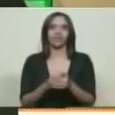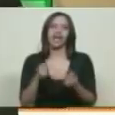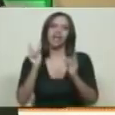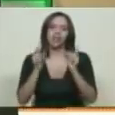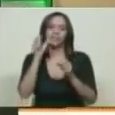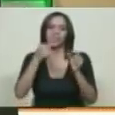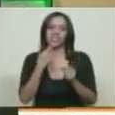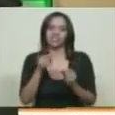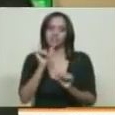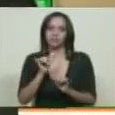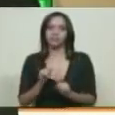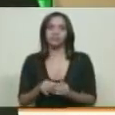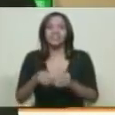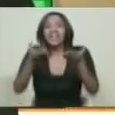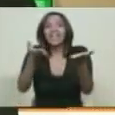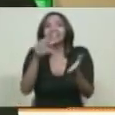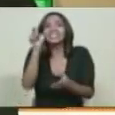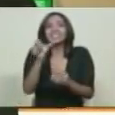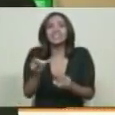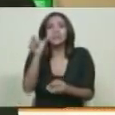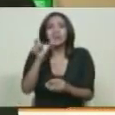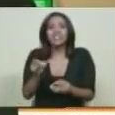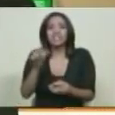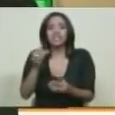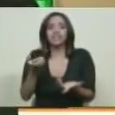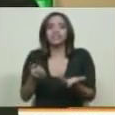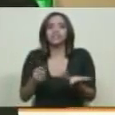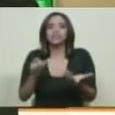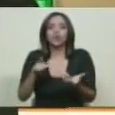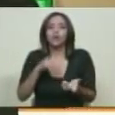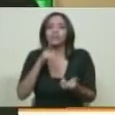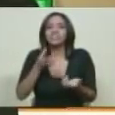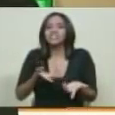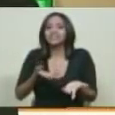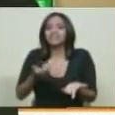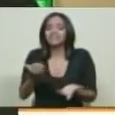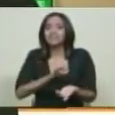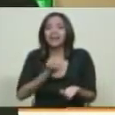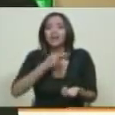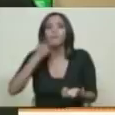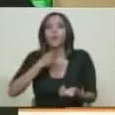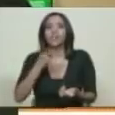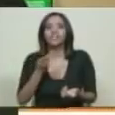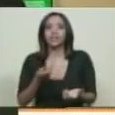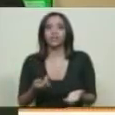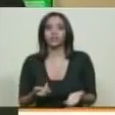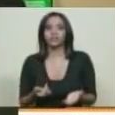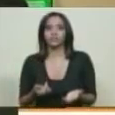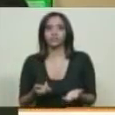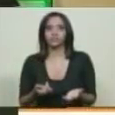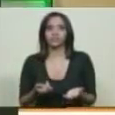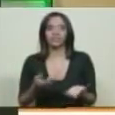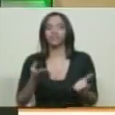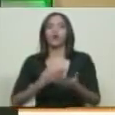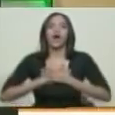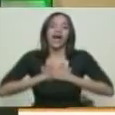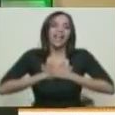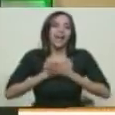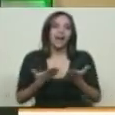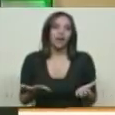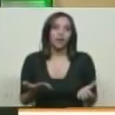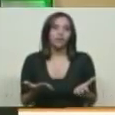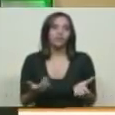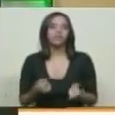lo es. Pero es que este tipo de gente son sicarios de la política. Son sicarios a la orden de quien